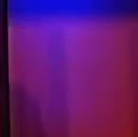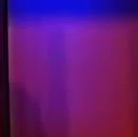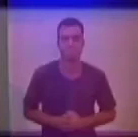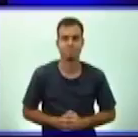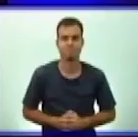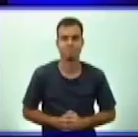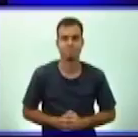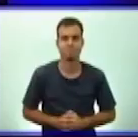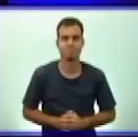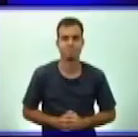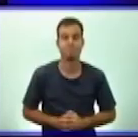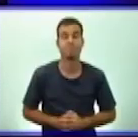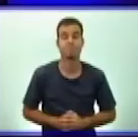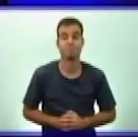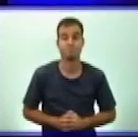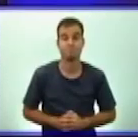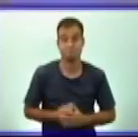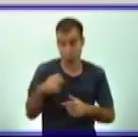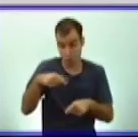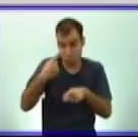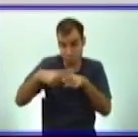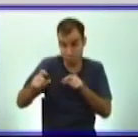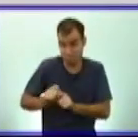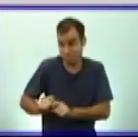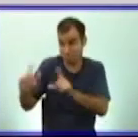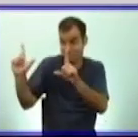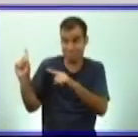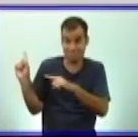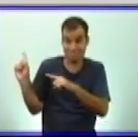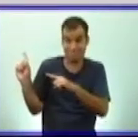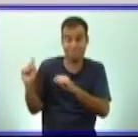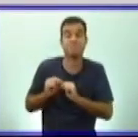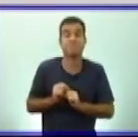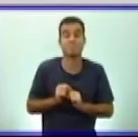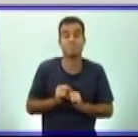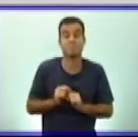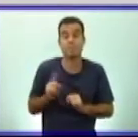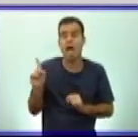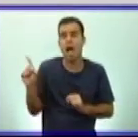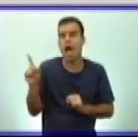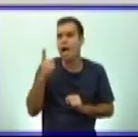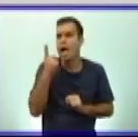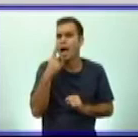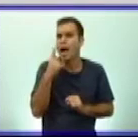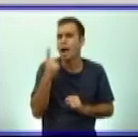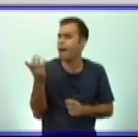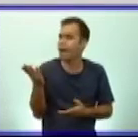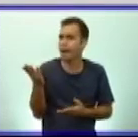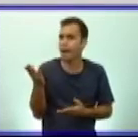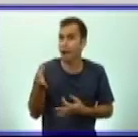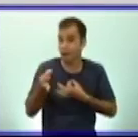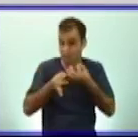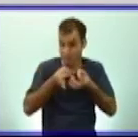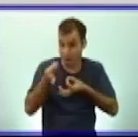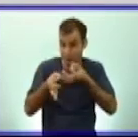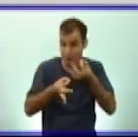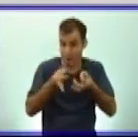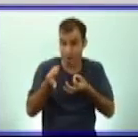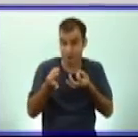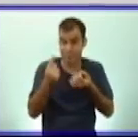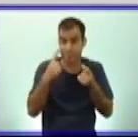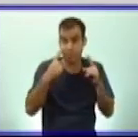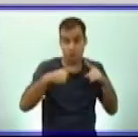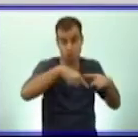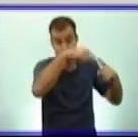En esta próxima diapositiva les represento o les comento sobre los oscilogramas de la corriente